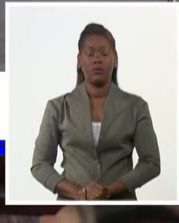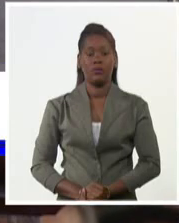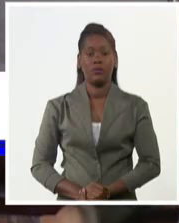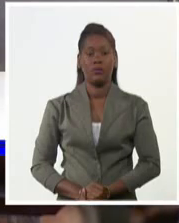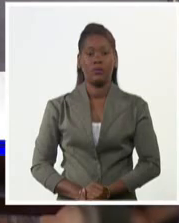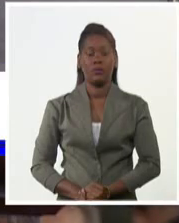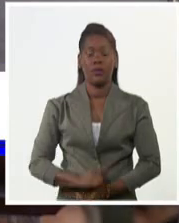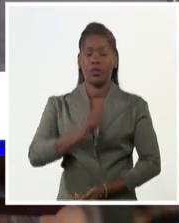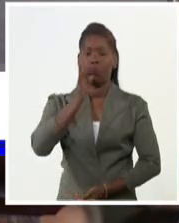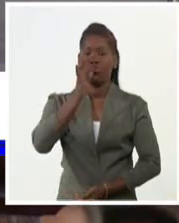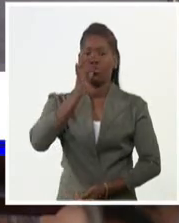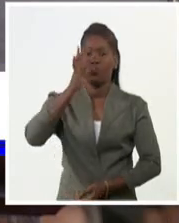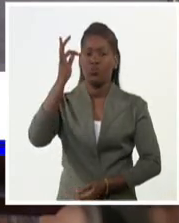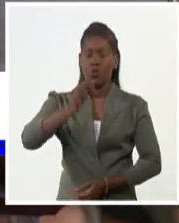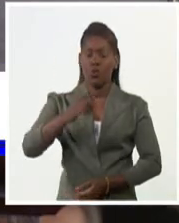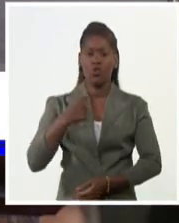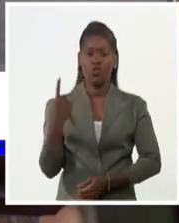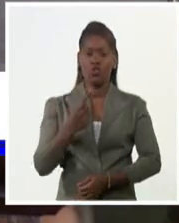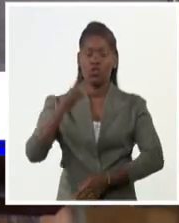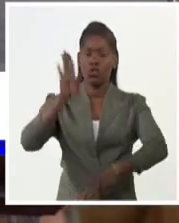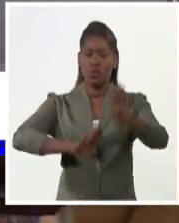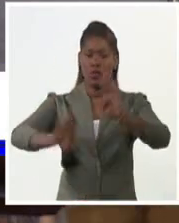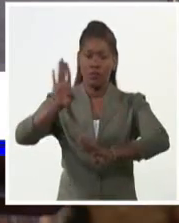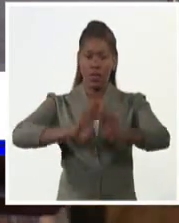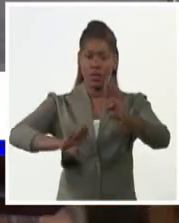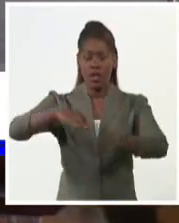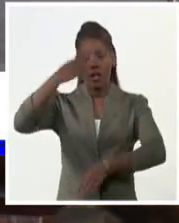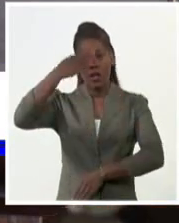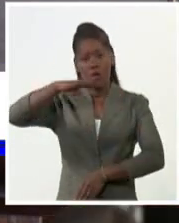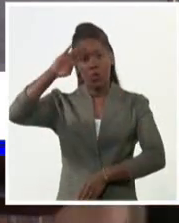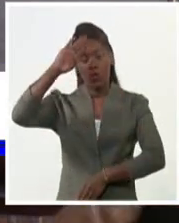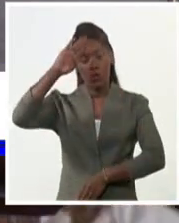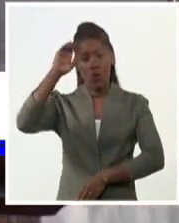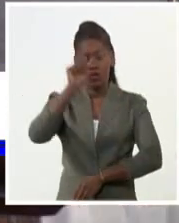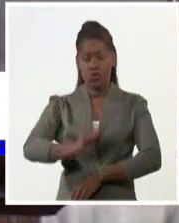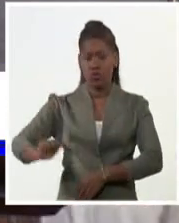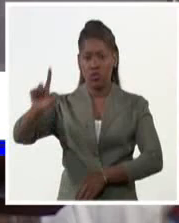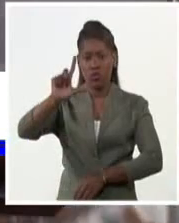defender la patria y el socialismo,